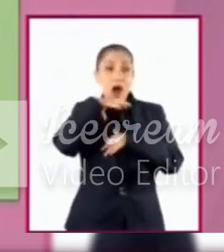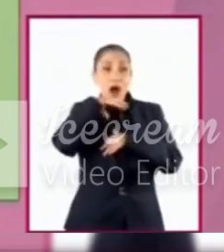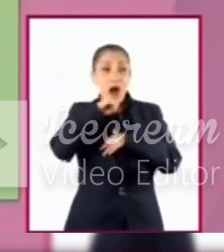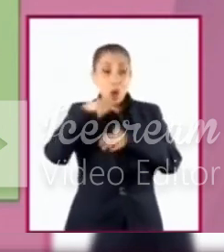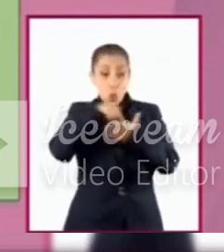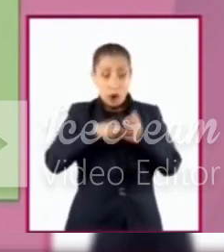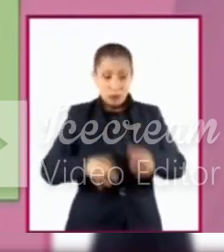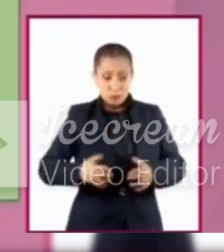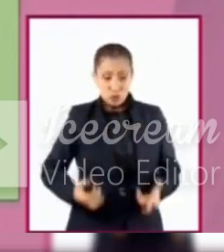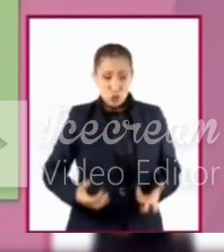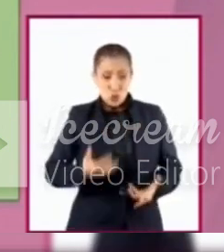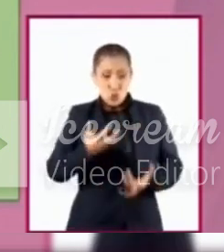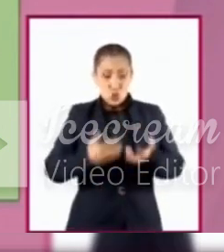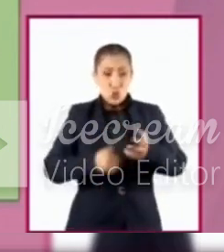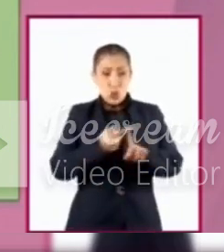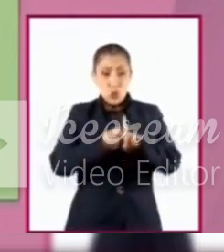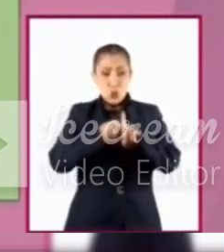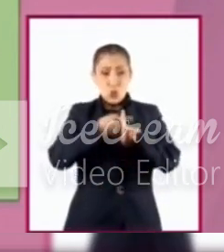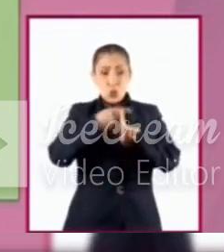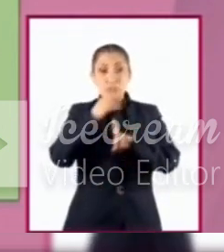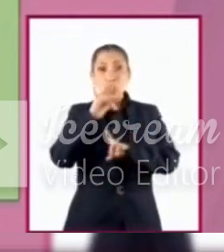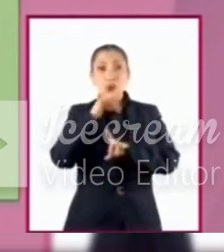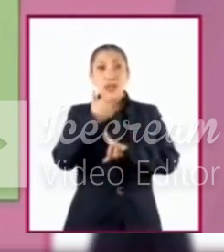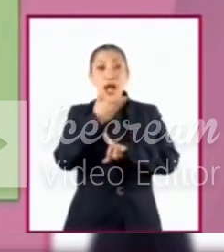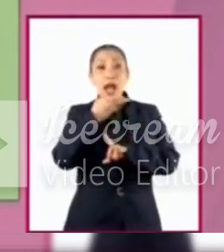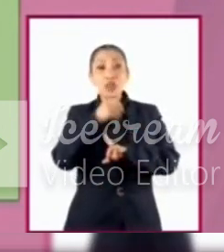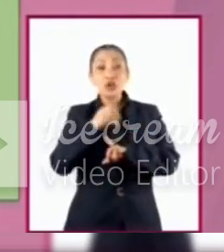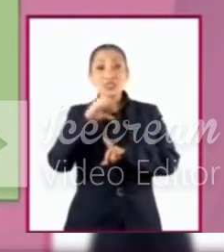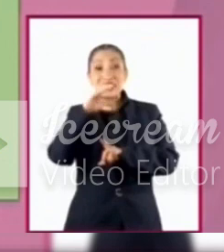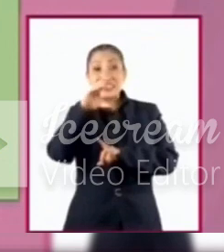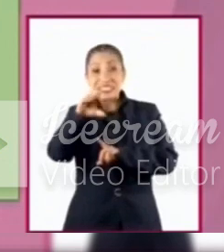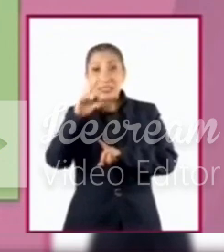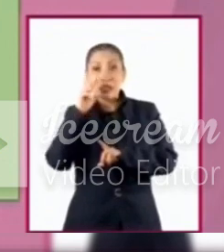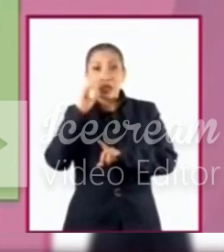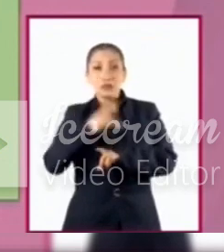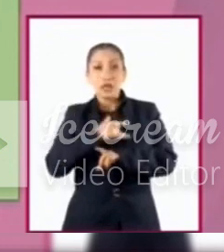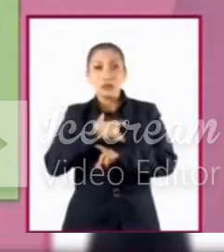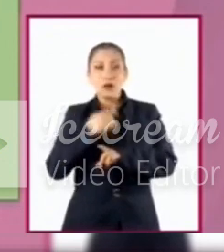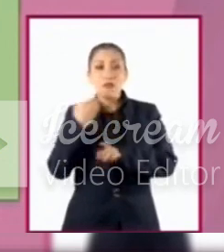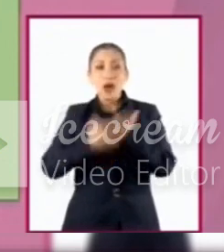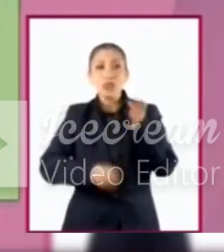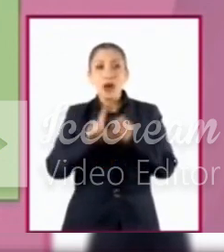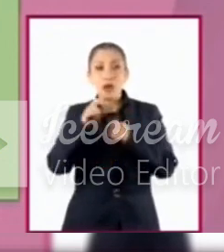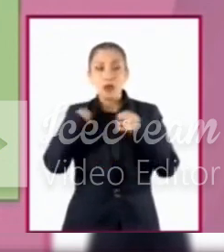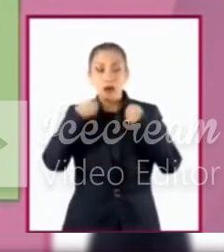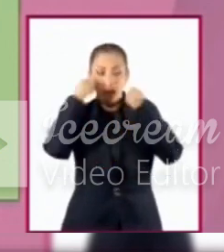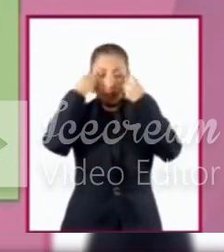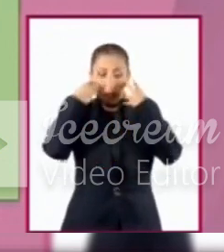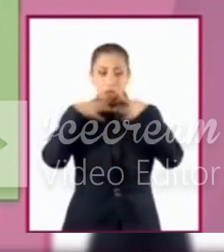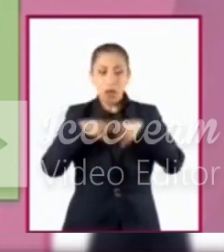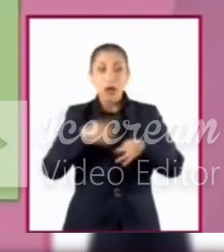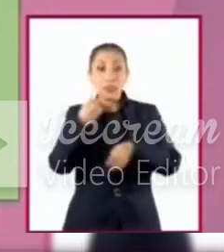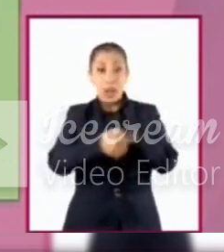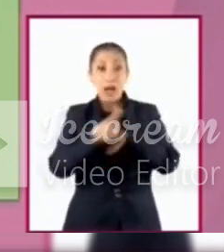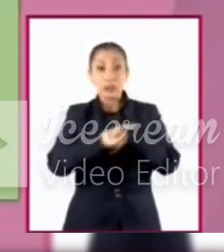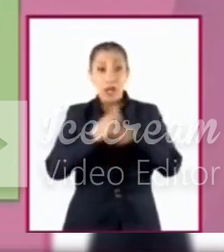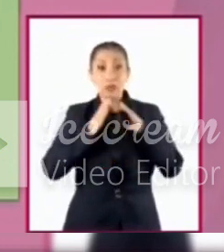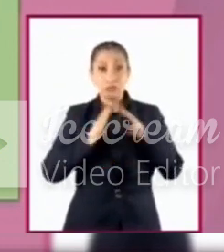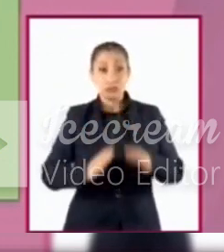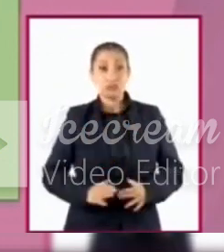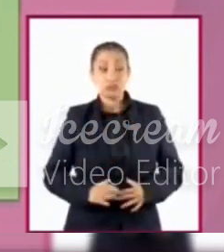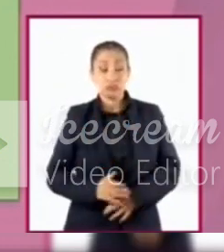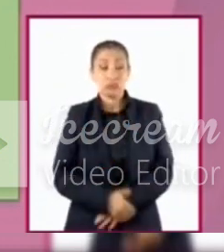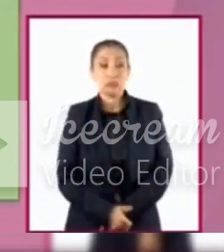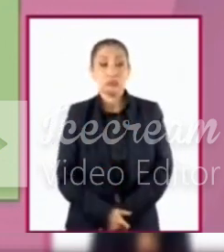temperatura del lugar y se alcanzan los 50 grados Celsius, nos sentiremos deshidratados, lo que resulta dañino para nuestra